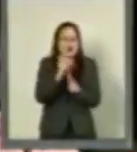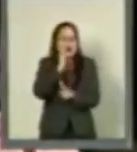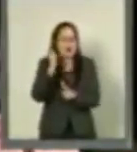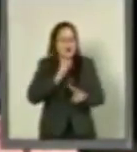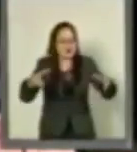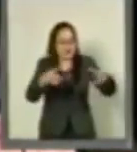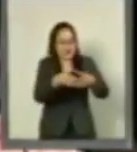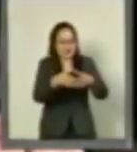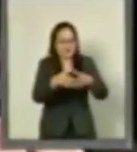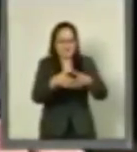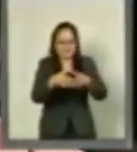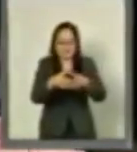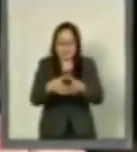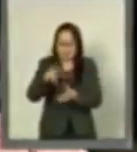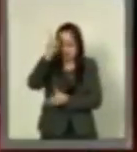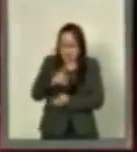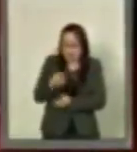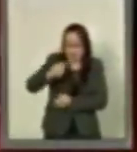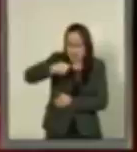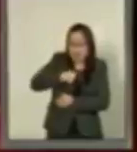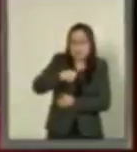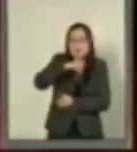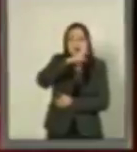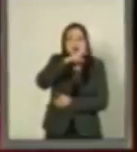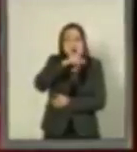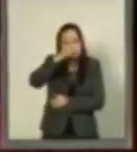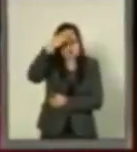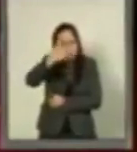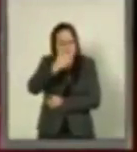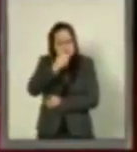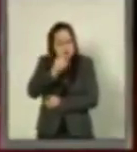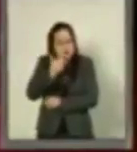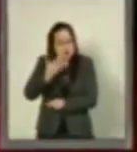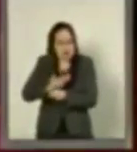A mí me preocupa sobremanera, señor secretario,